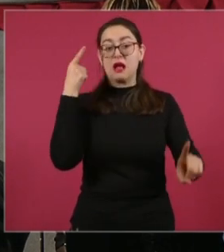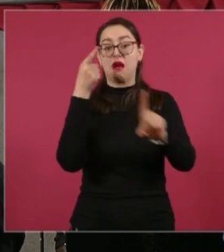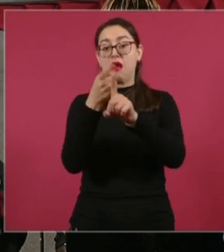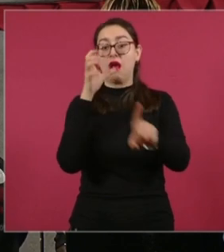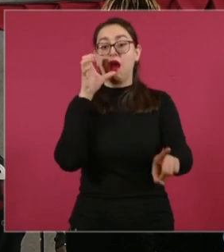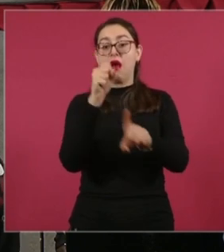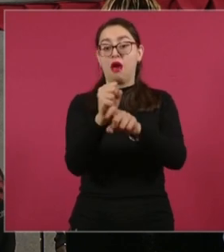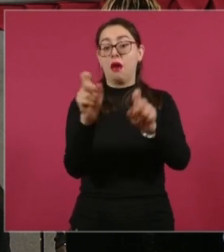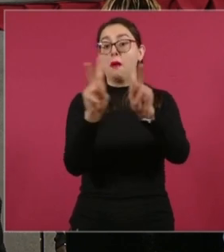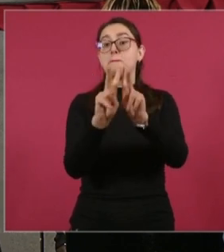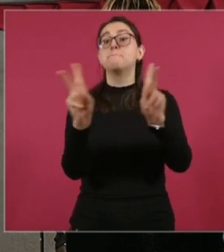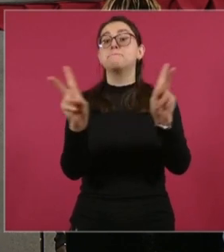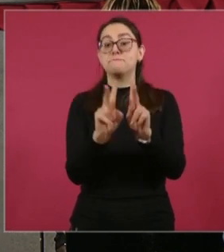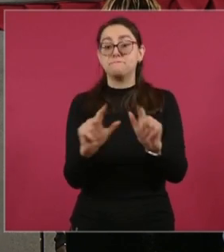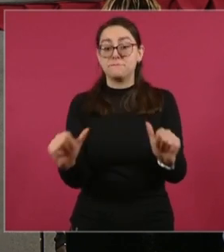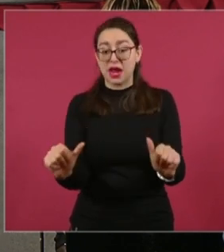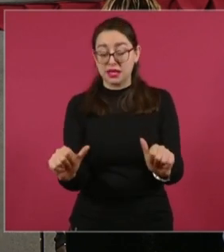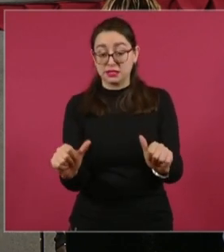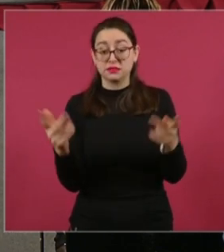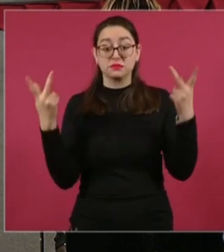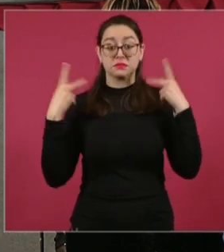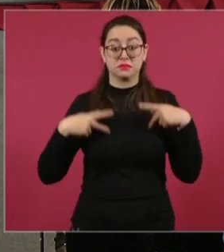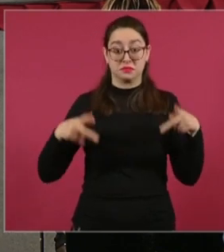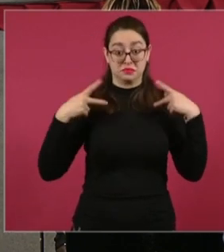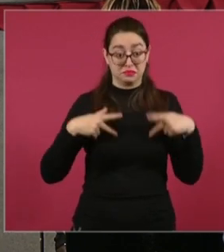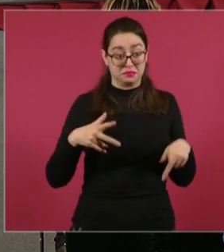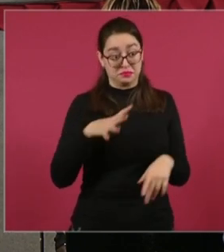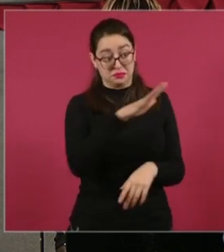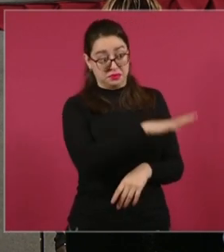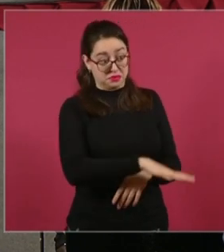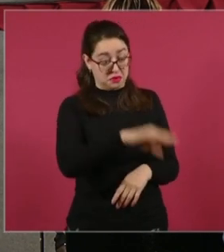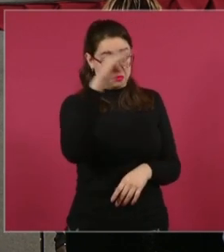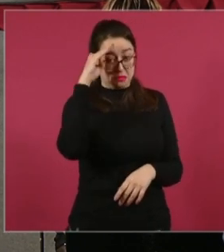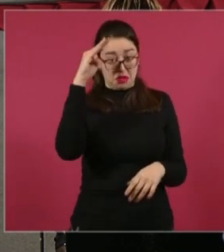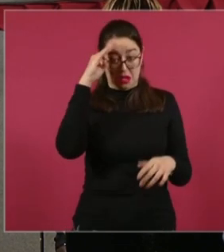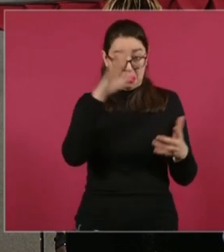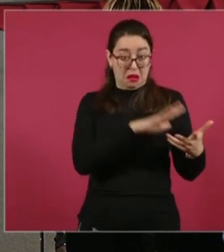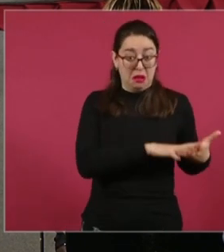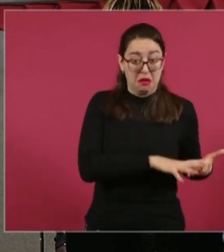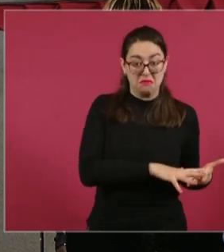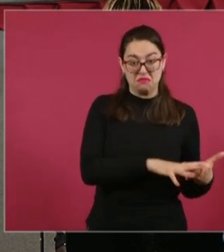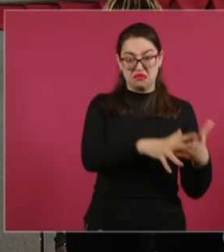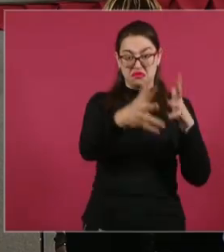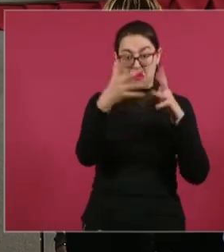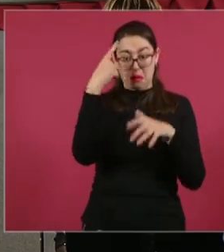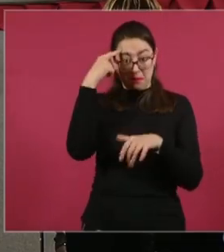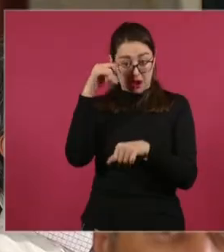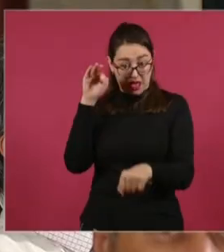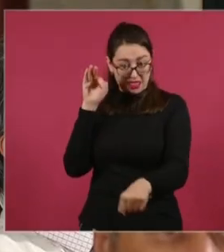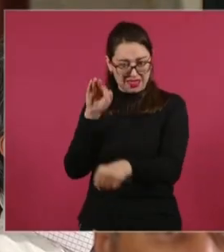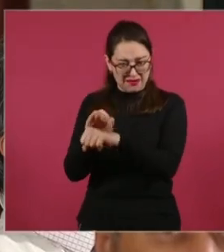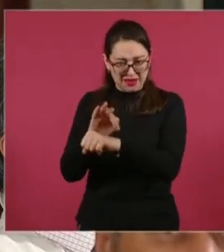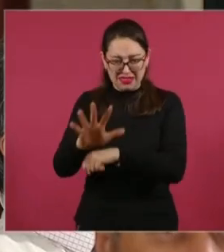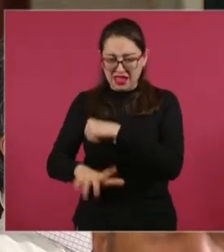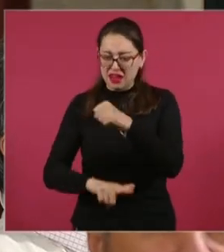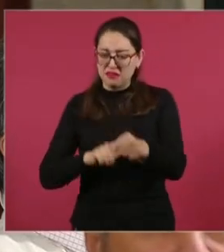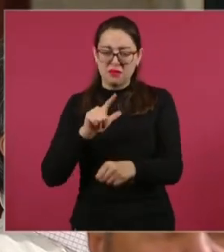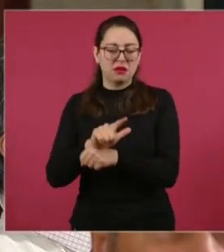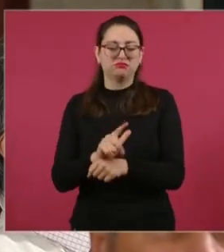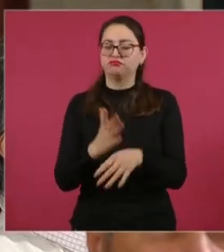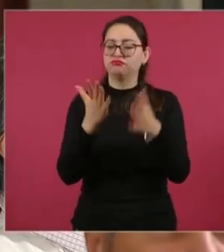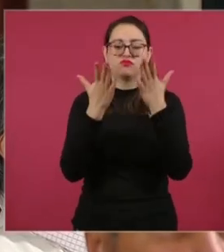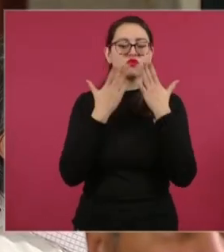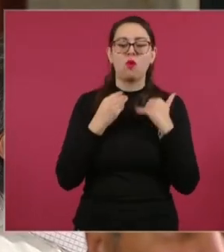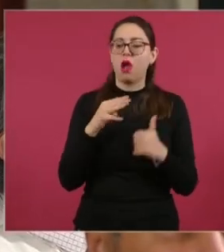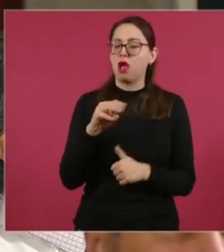violencia como un principio aceptable para defender a los animales, pierden toda posibilidad moral para